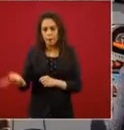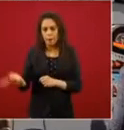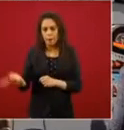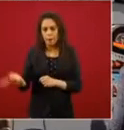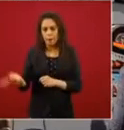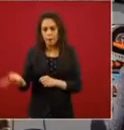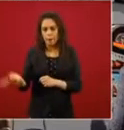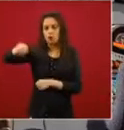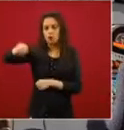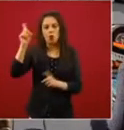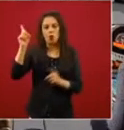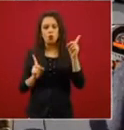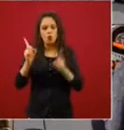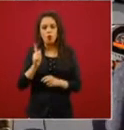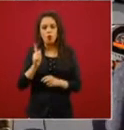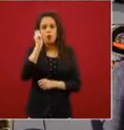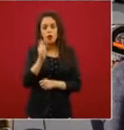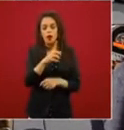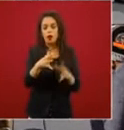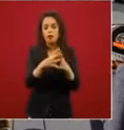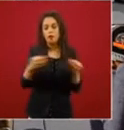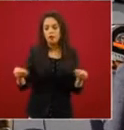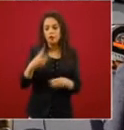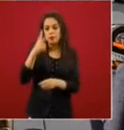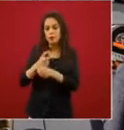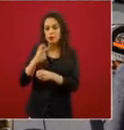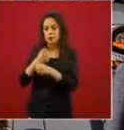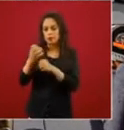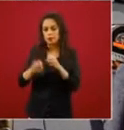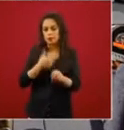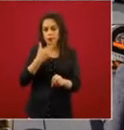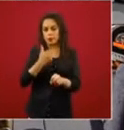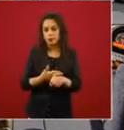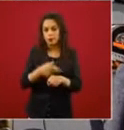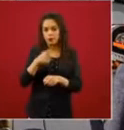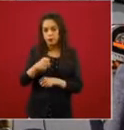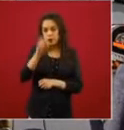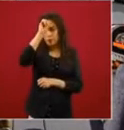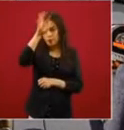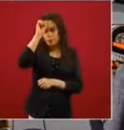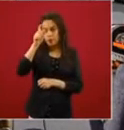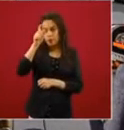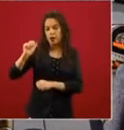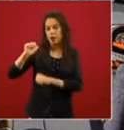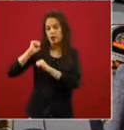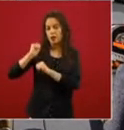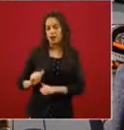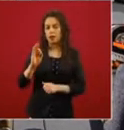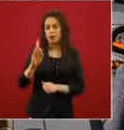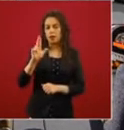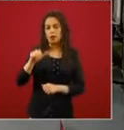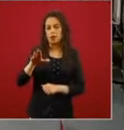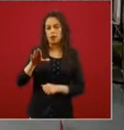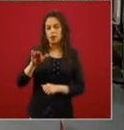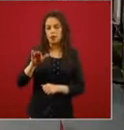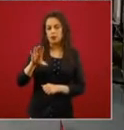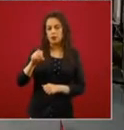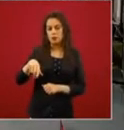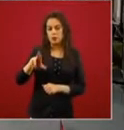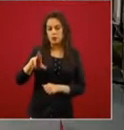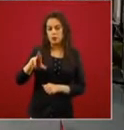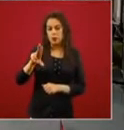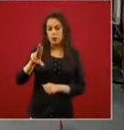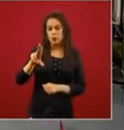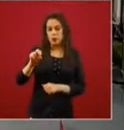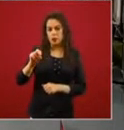es el tema de la posible desaparición de la Subsecretaría de Minas que encabeza Francisco Quiroga. Muy en particular porque evidentemente retomar la actividad